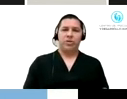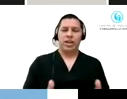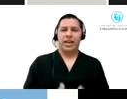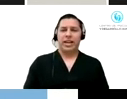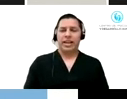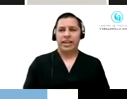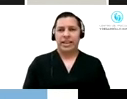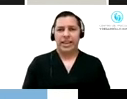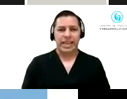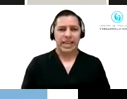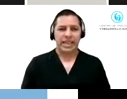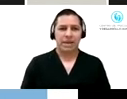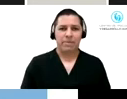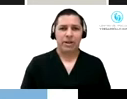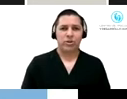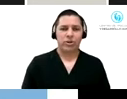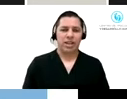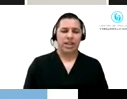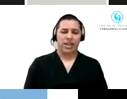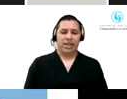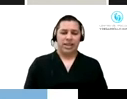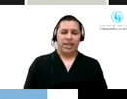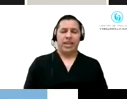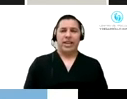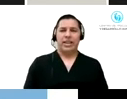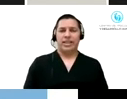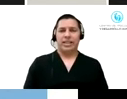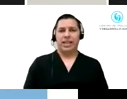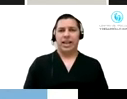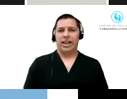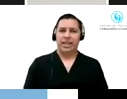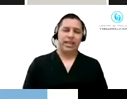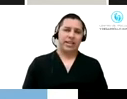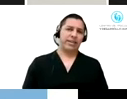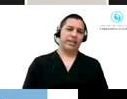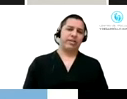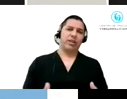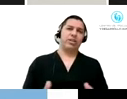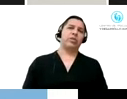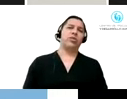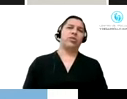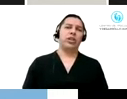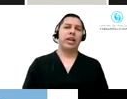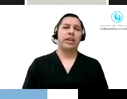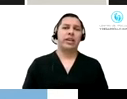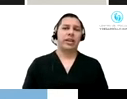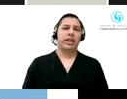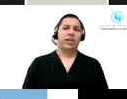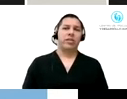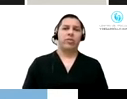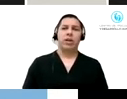¿Quién es la persona que agrede y quién es la persona que es la agredida en una situación donde